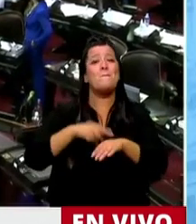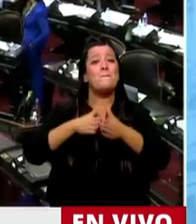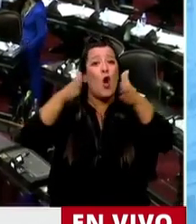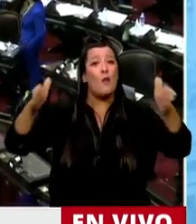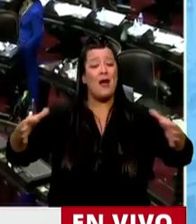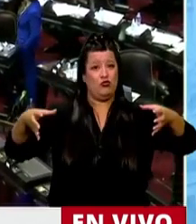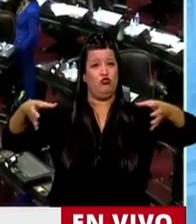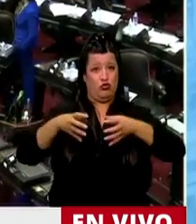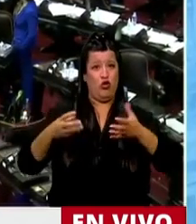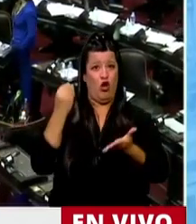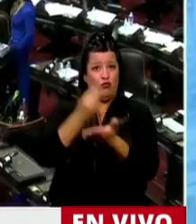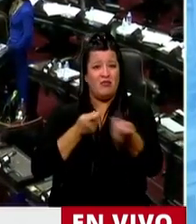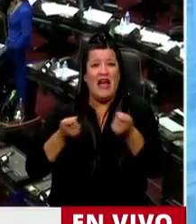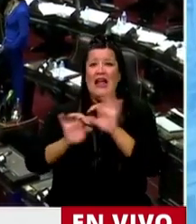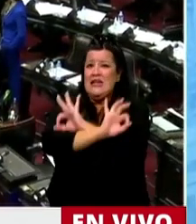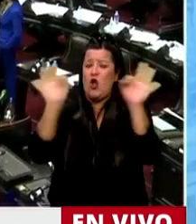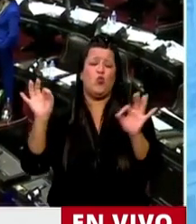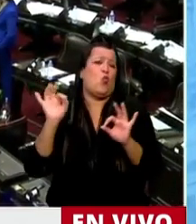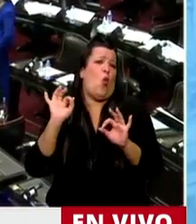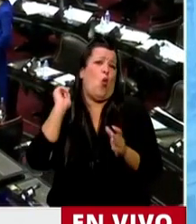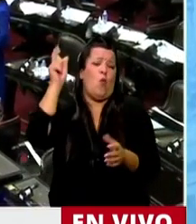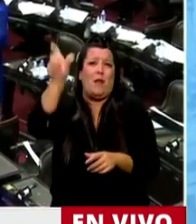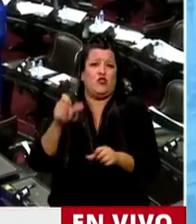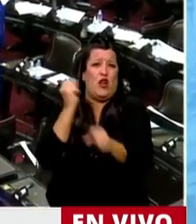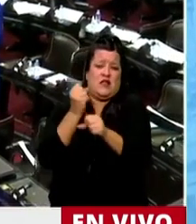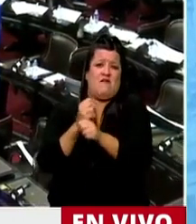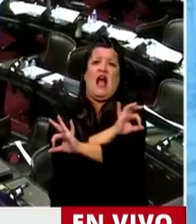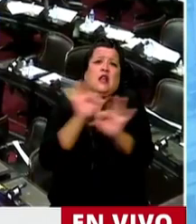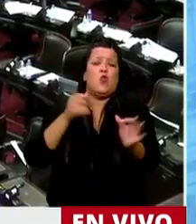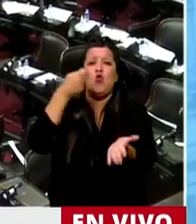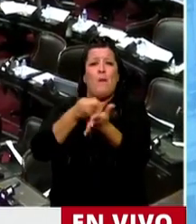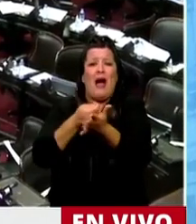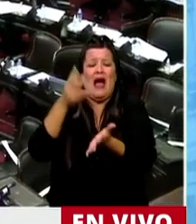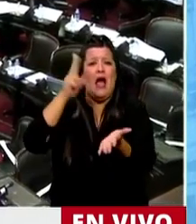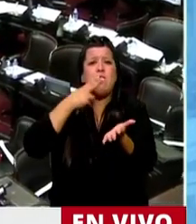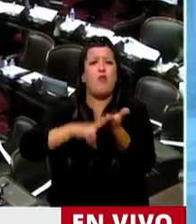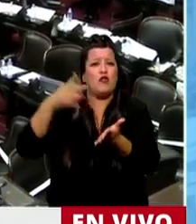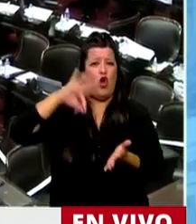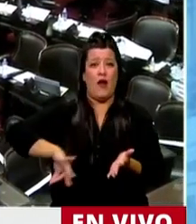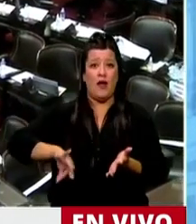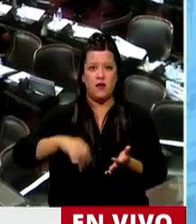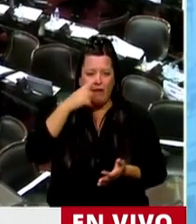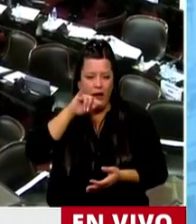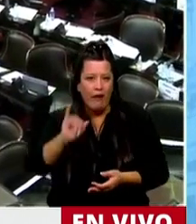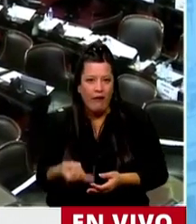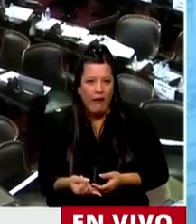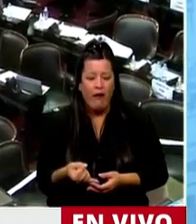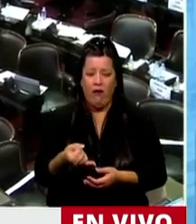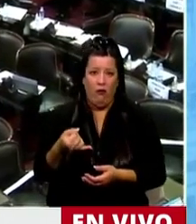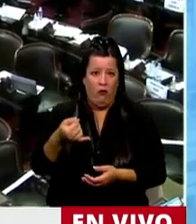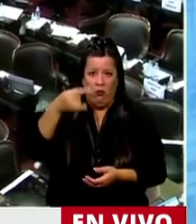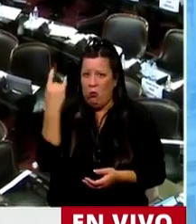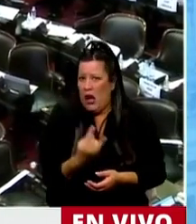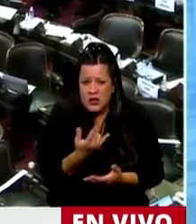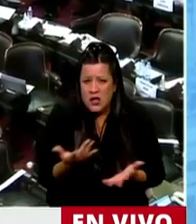gestión, ningún trabajador va a pagar impuesto a las ganancias. No solamente que le mintió, sino